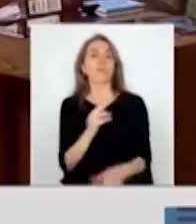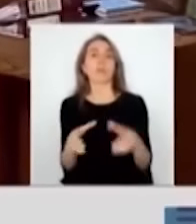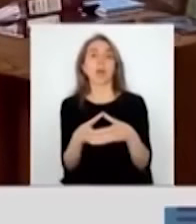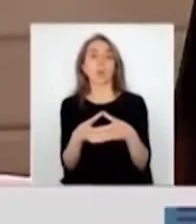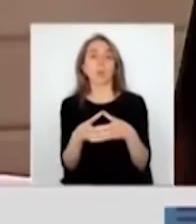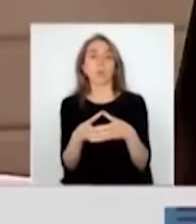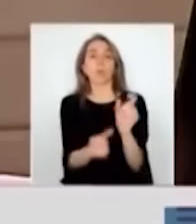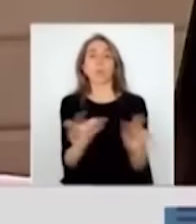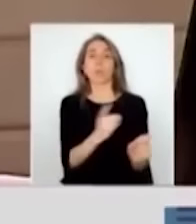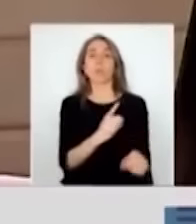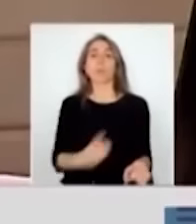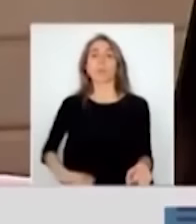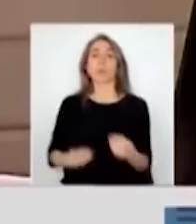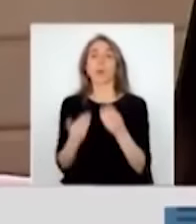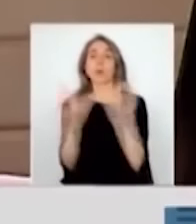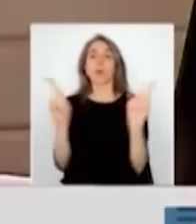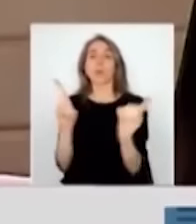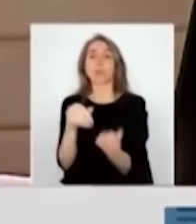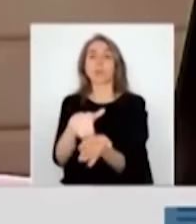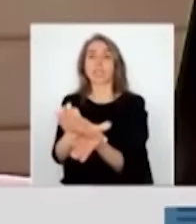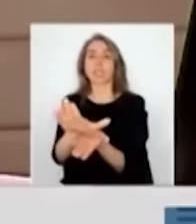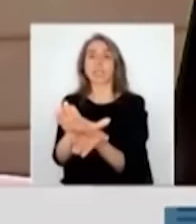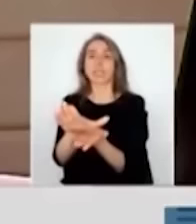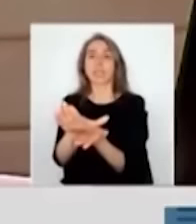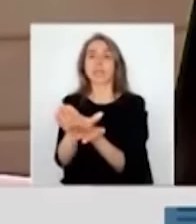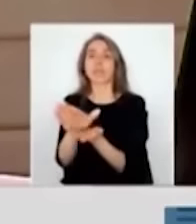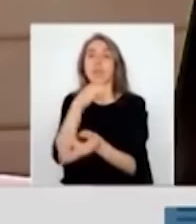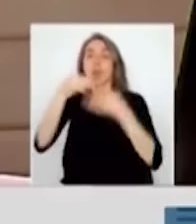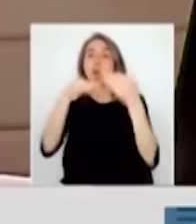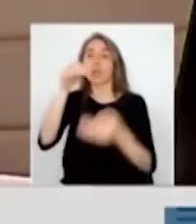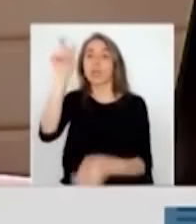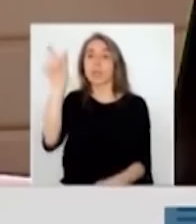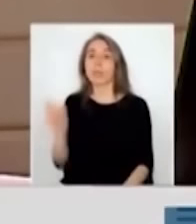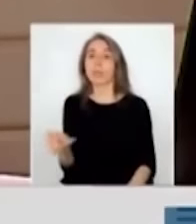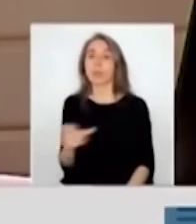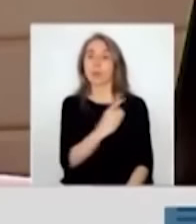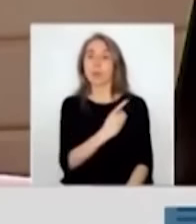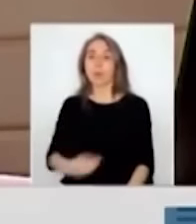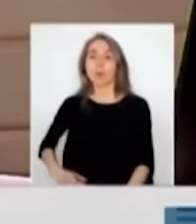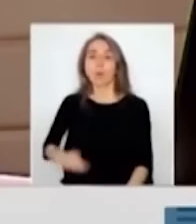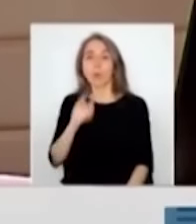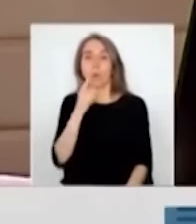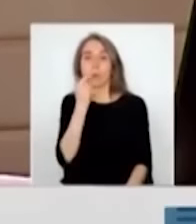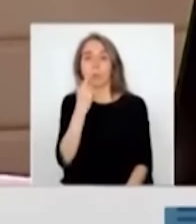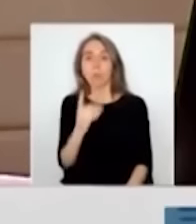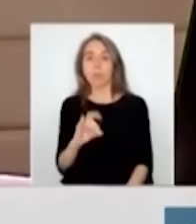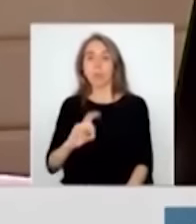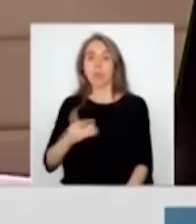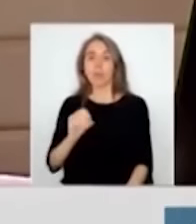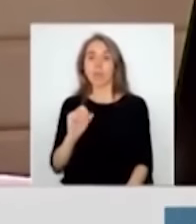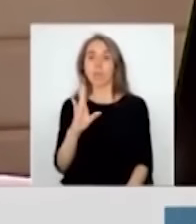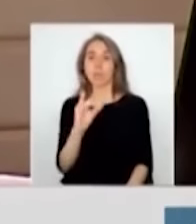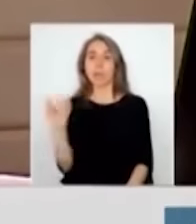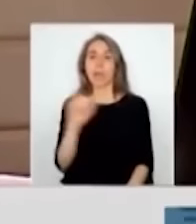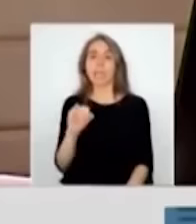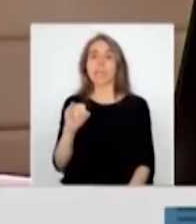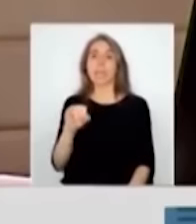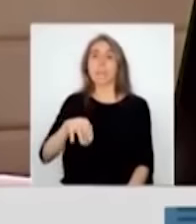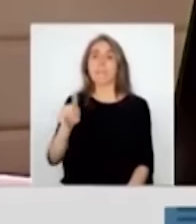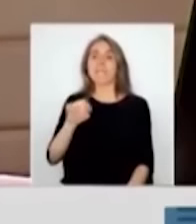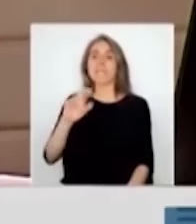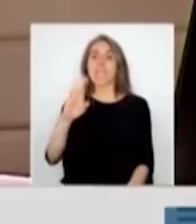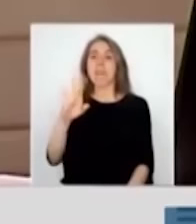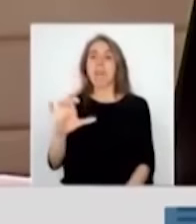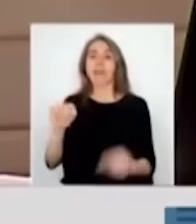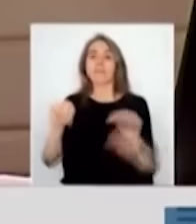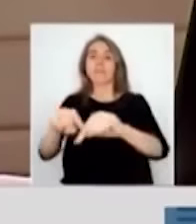era convencerlos de apoyen al gobierno, no que se picaran, porque lo vimos con la diputada que, o sea, igual